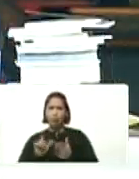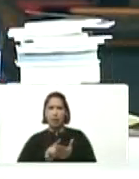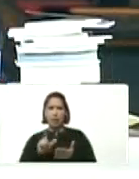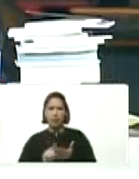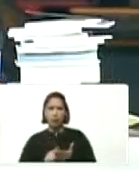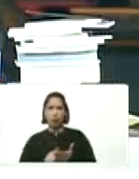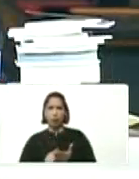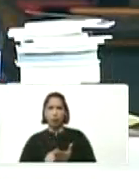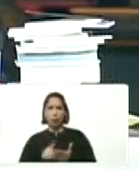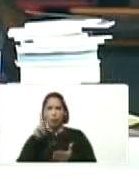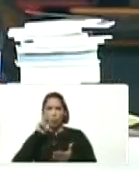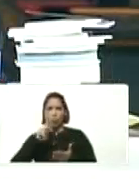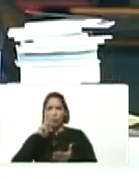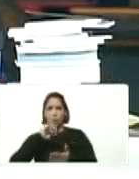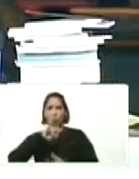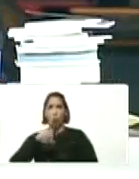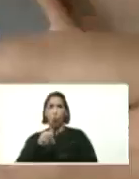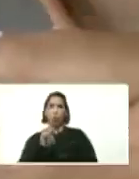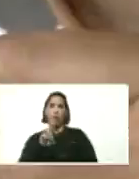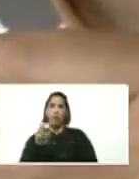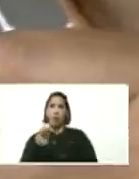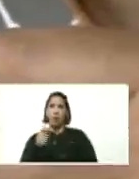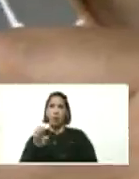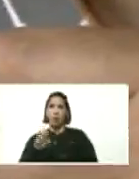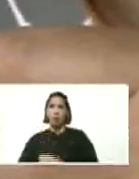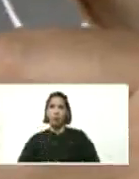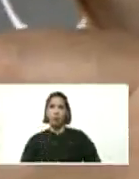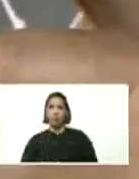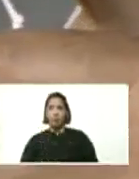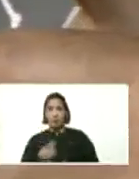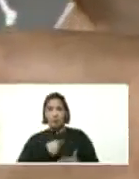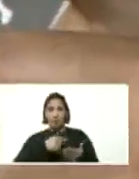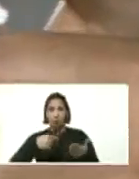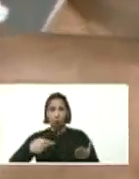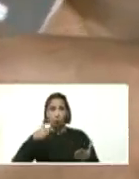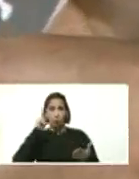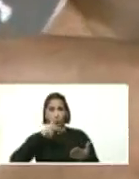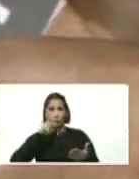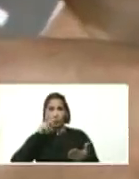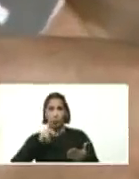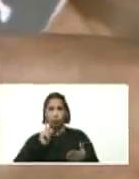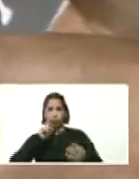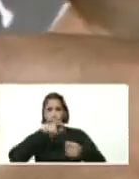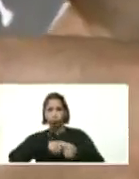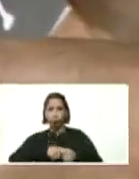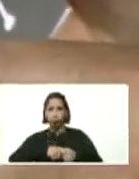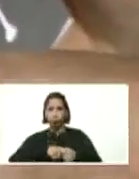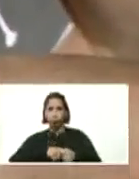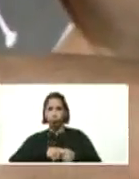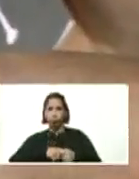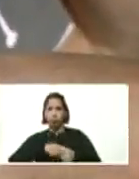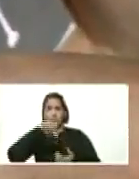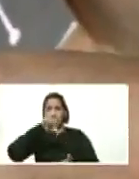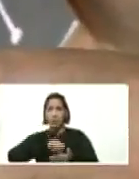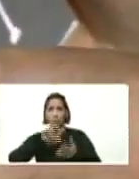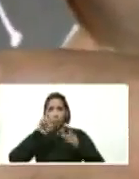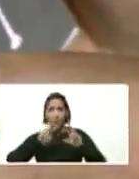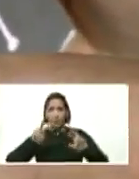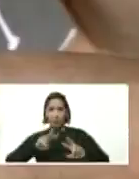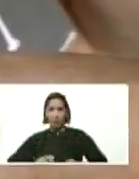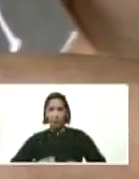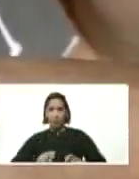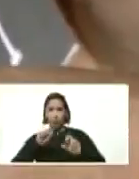del profesor Jorge Dávila, escritor y profesor perteneciente al Centro de Investigaciones